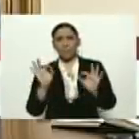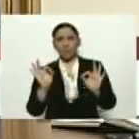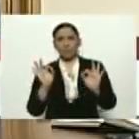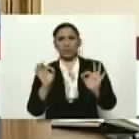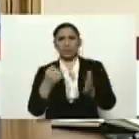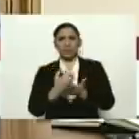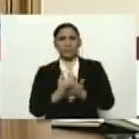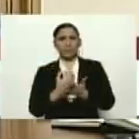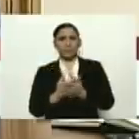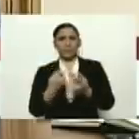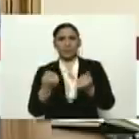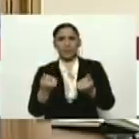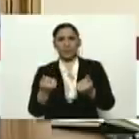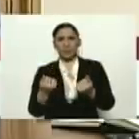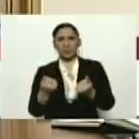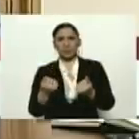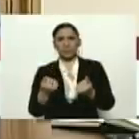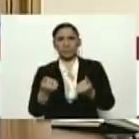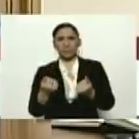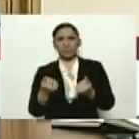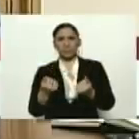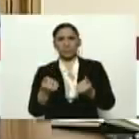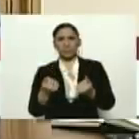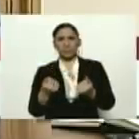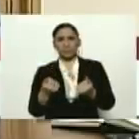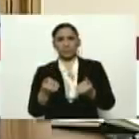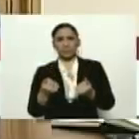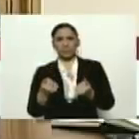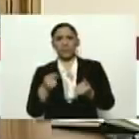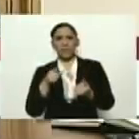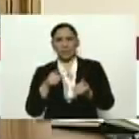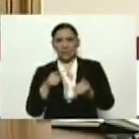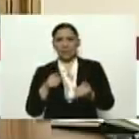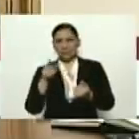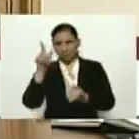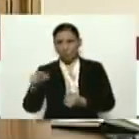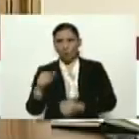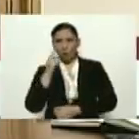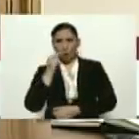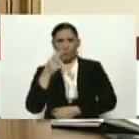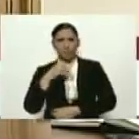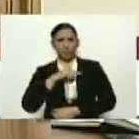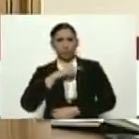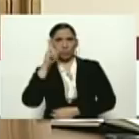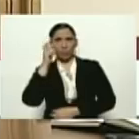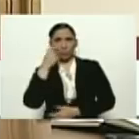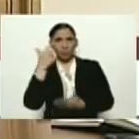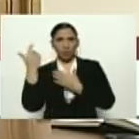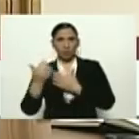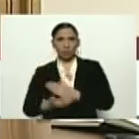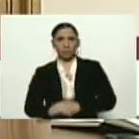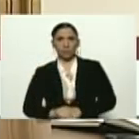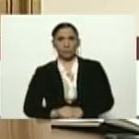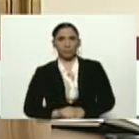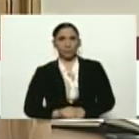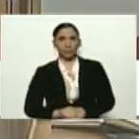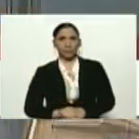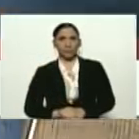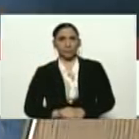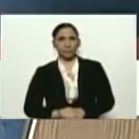economía. De Antigua y Barbuda. Ese sí es un especialista. Vamos a escucharlo. Adelante, Gaston Brown.